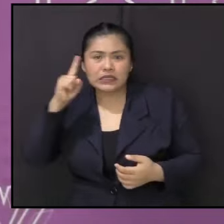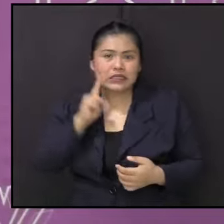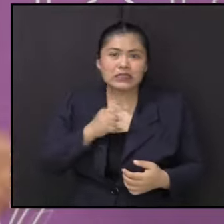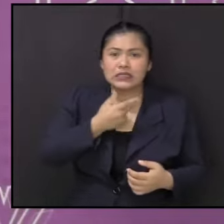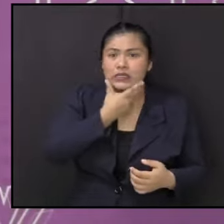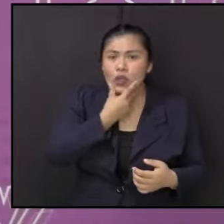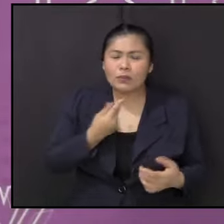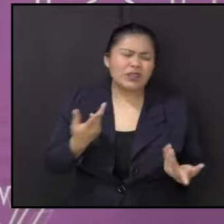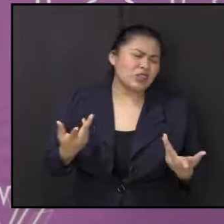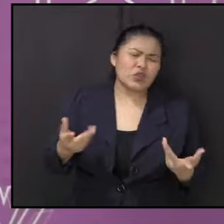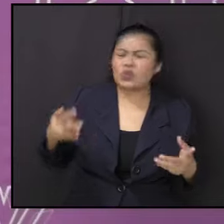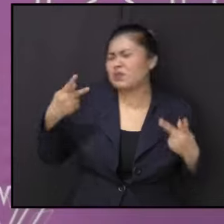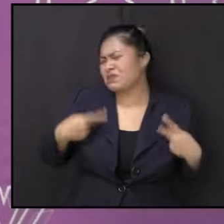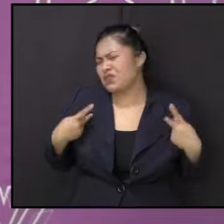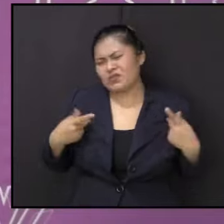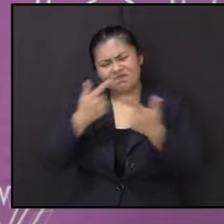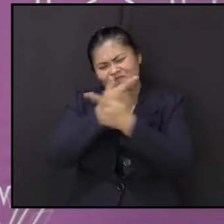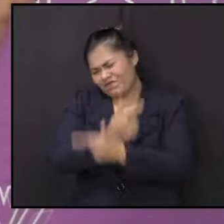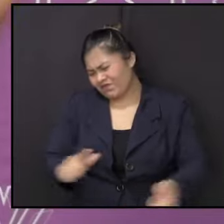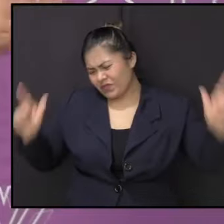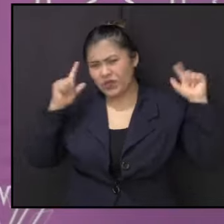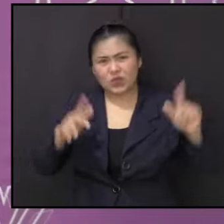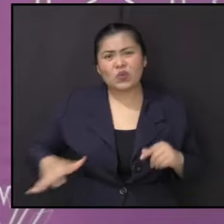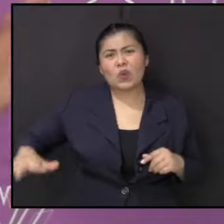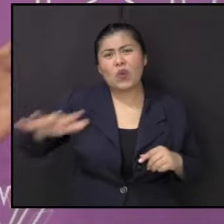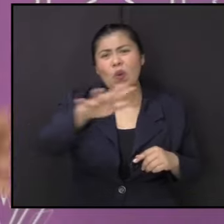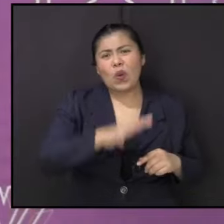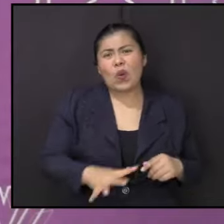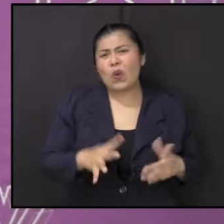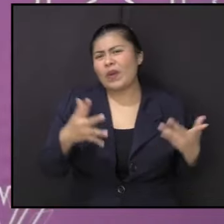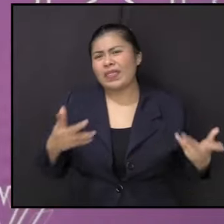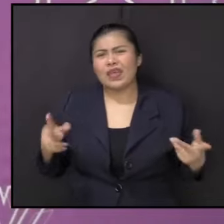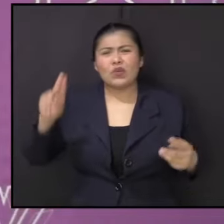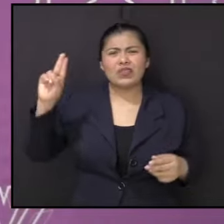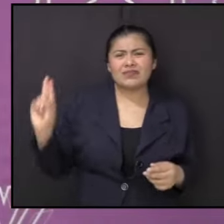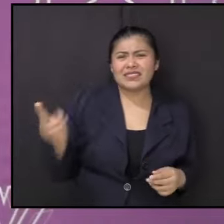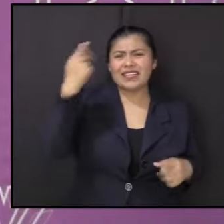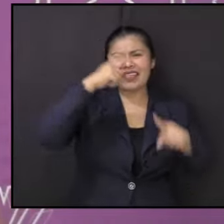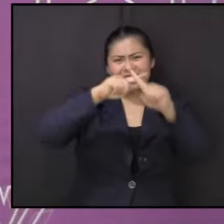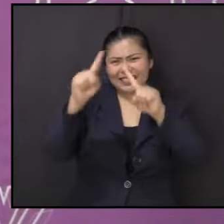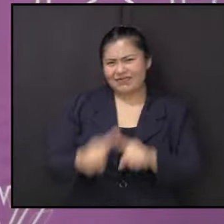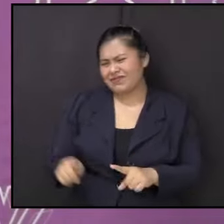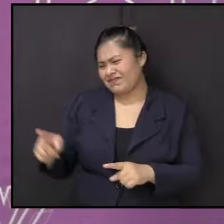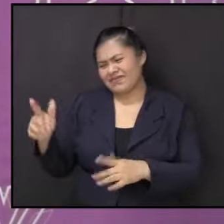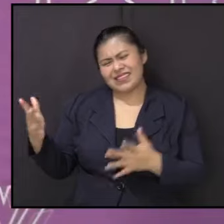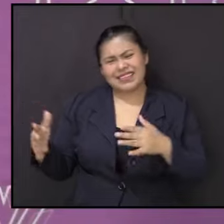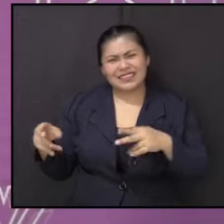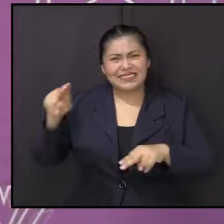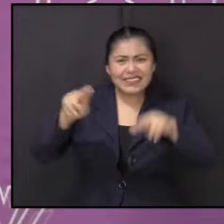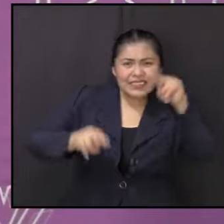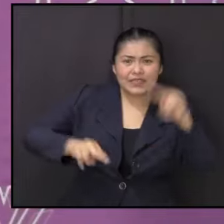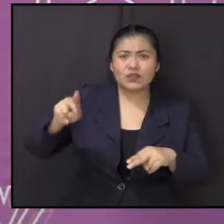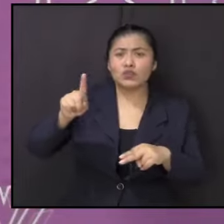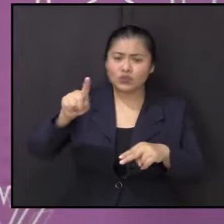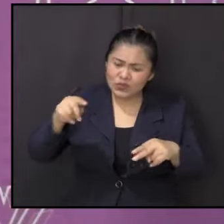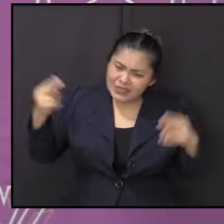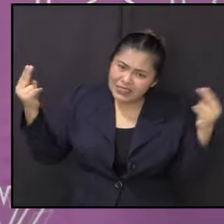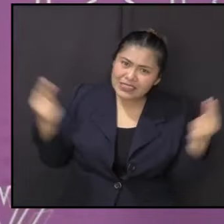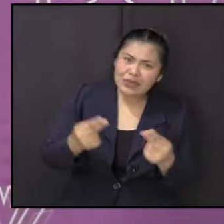todos los hombres, a todas las personas, en toda su gama, en toda su diversidad maravillosa, les digo, necesitamos salir a la